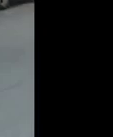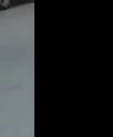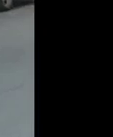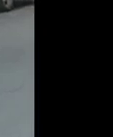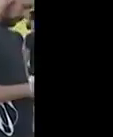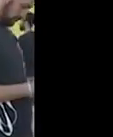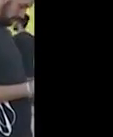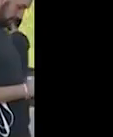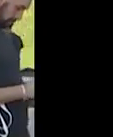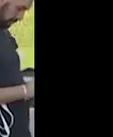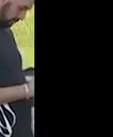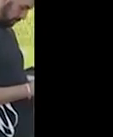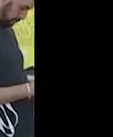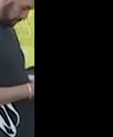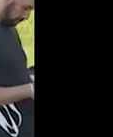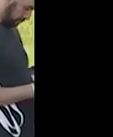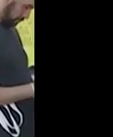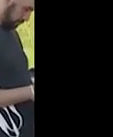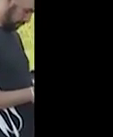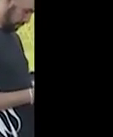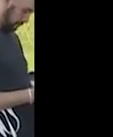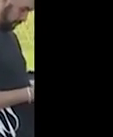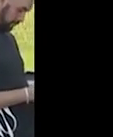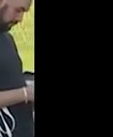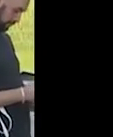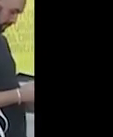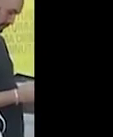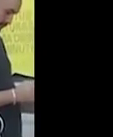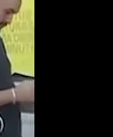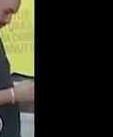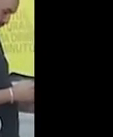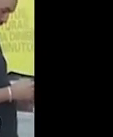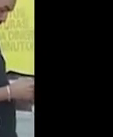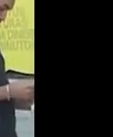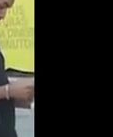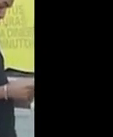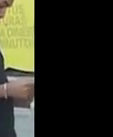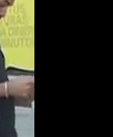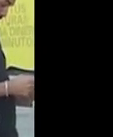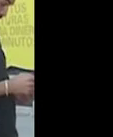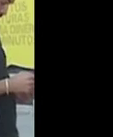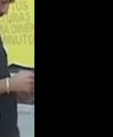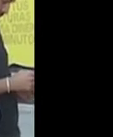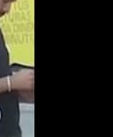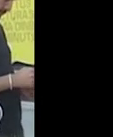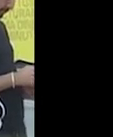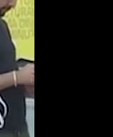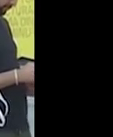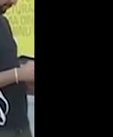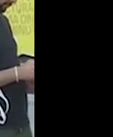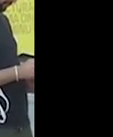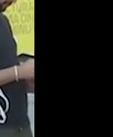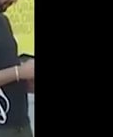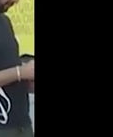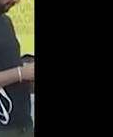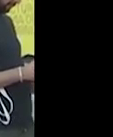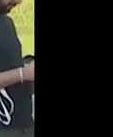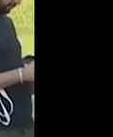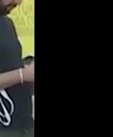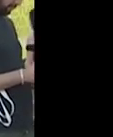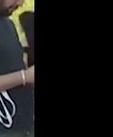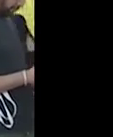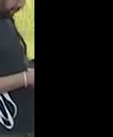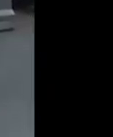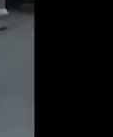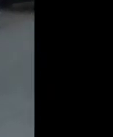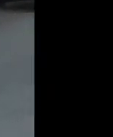bueno, tuve que venir yo. Creo que el presidente estuvo bien en adoptar esta medida y esperamos que podamos combatir todos